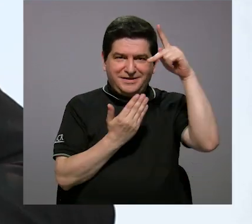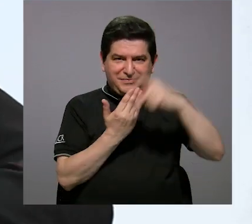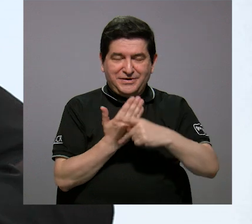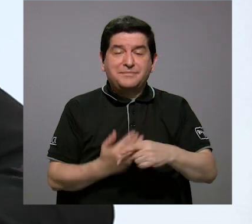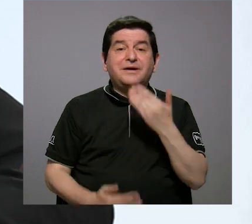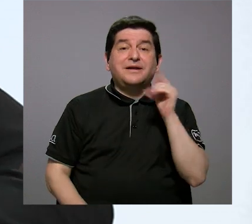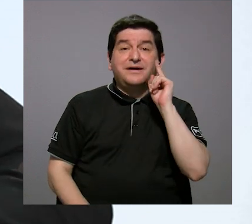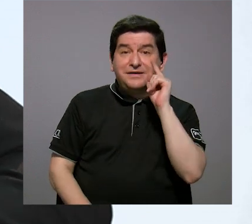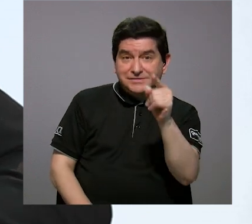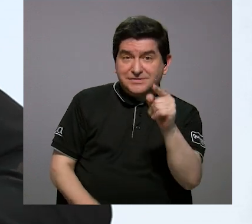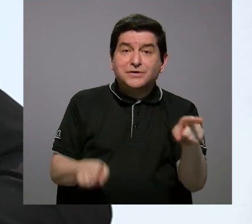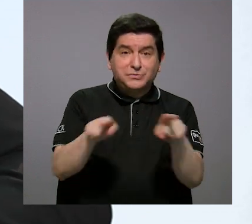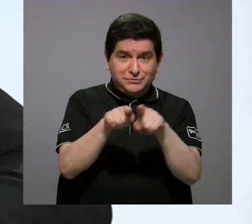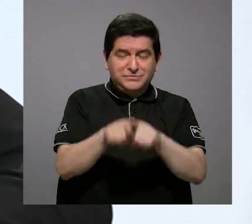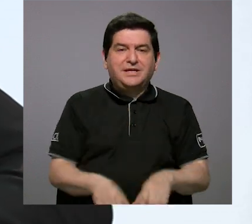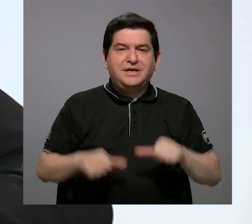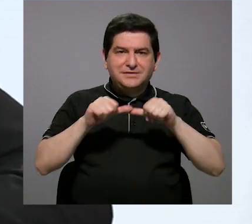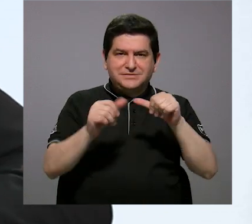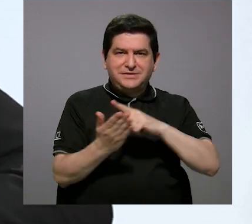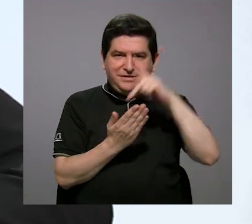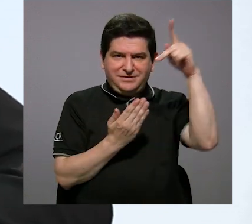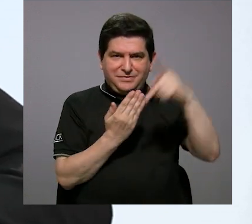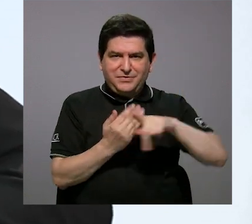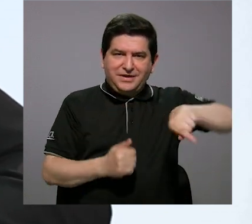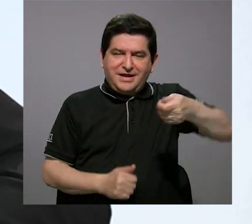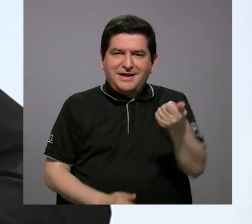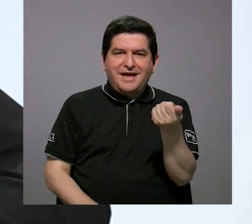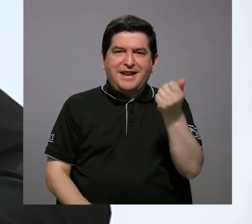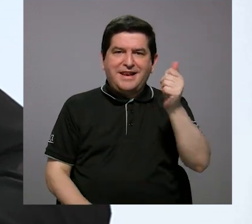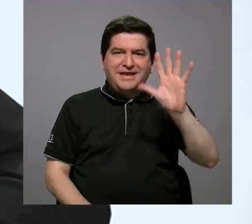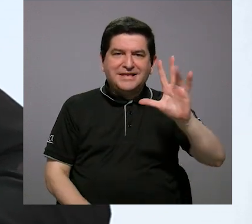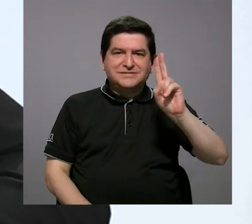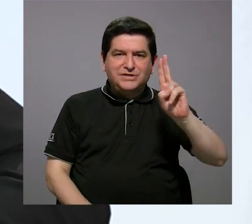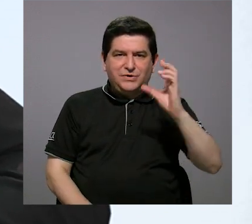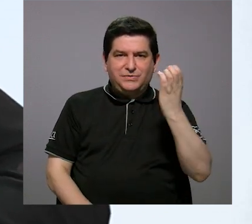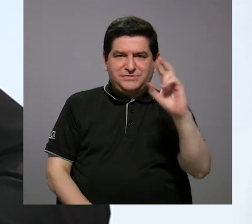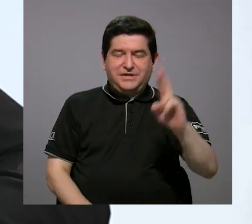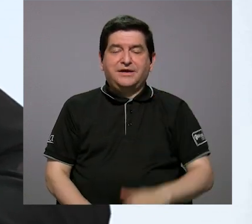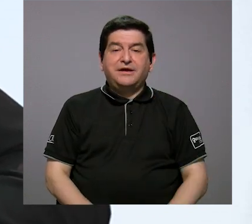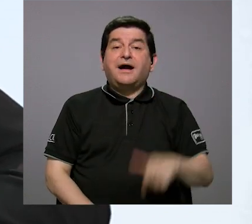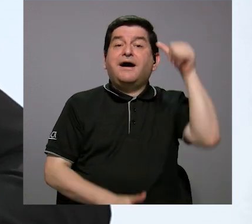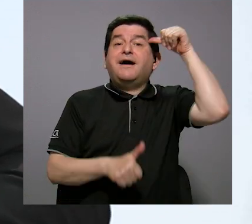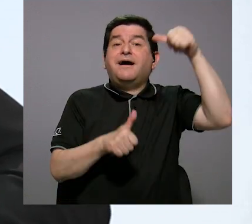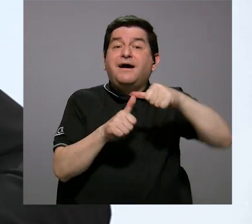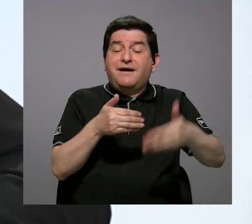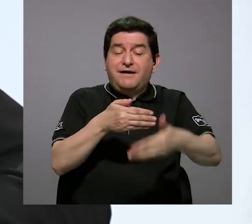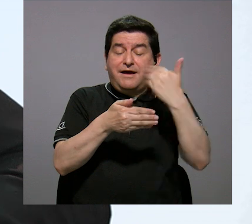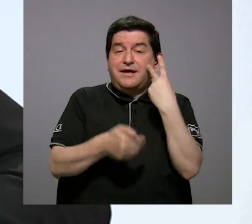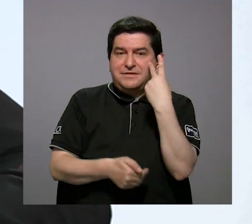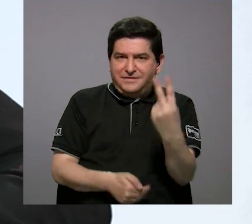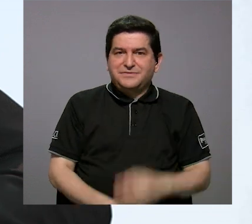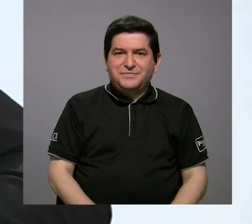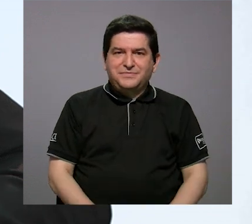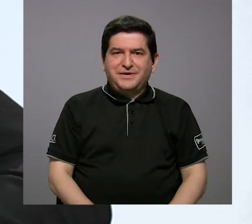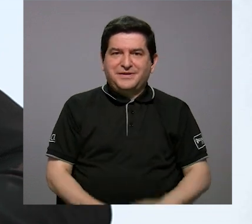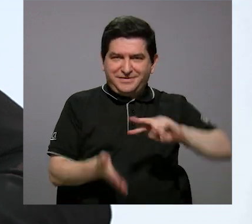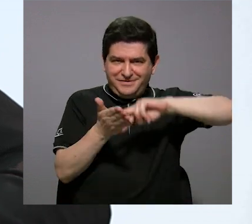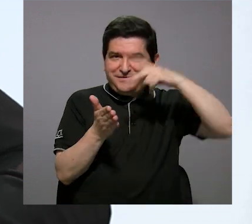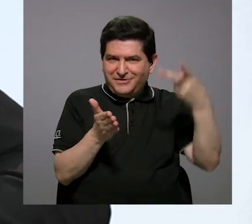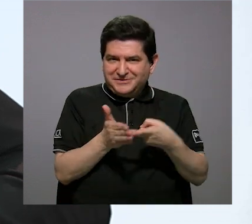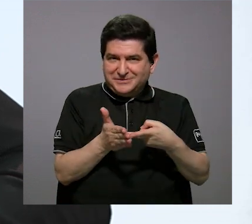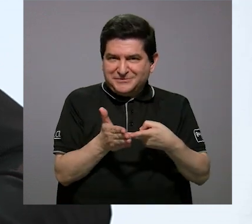Gracias también a ustedes. Continúen con la programación de Canal 15 UCR, no sin antes ver nuestra